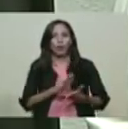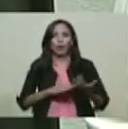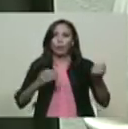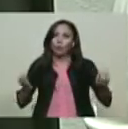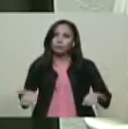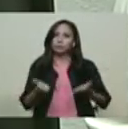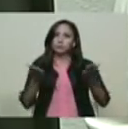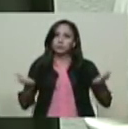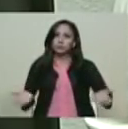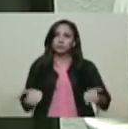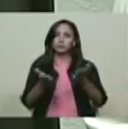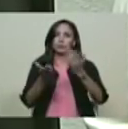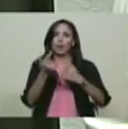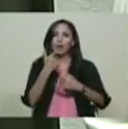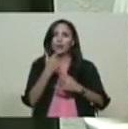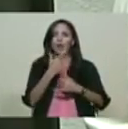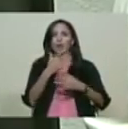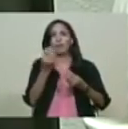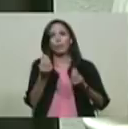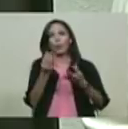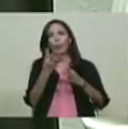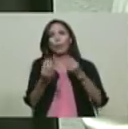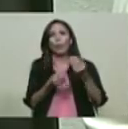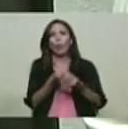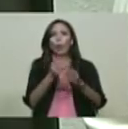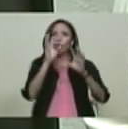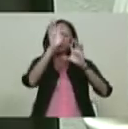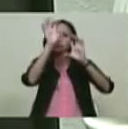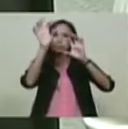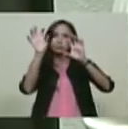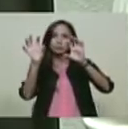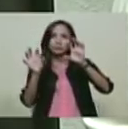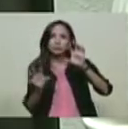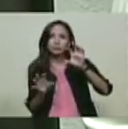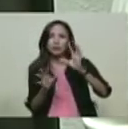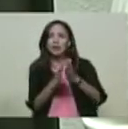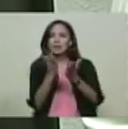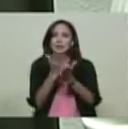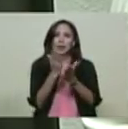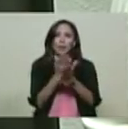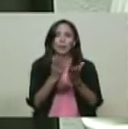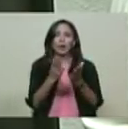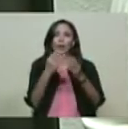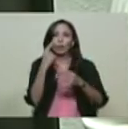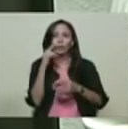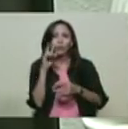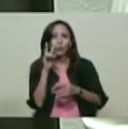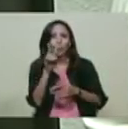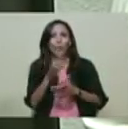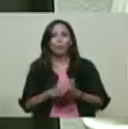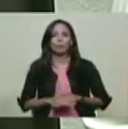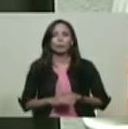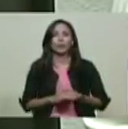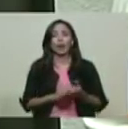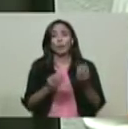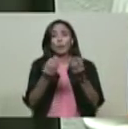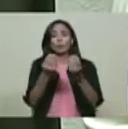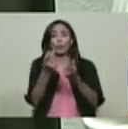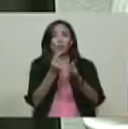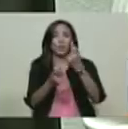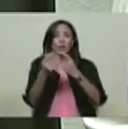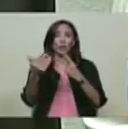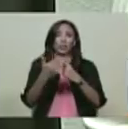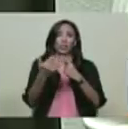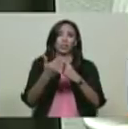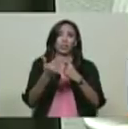llevado este esquema que se nos ha querido implantar al pueblo venezolano, asfixiándolo en todos sus esquemas financieros para